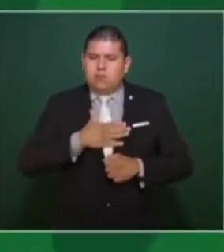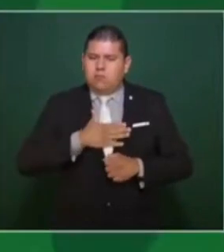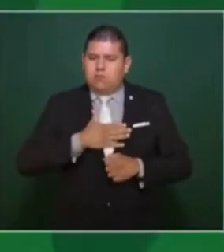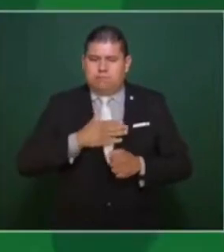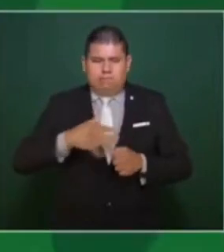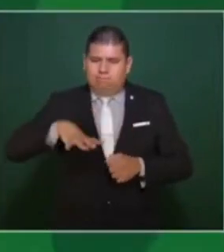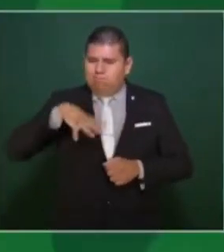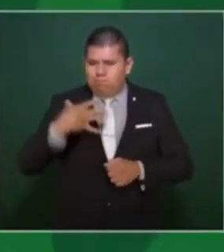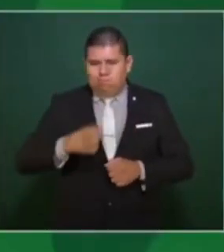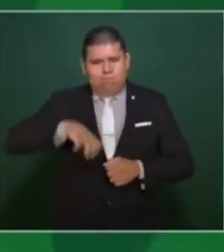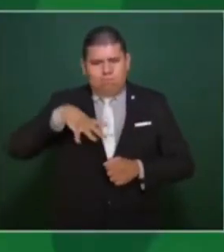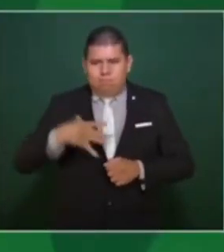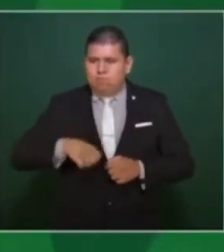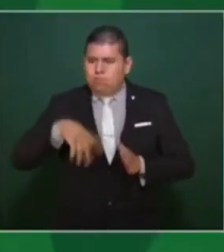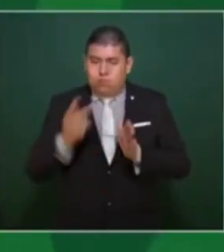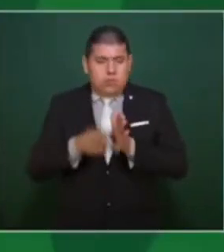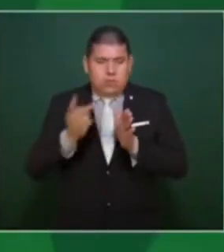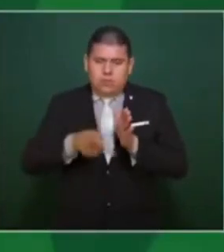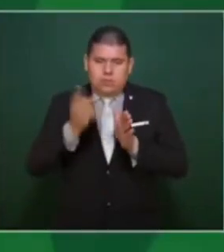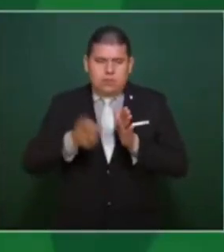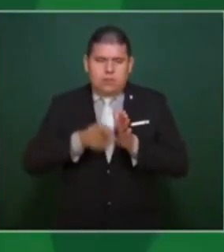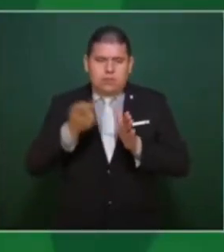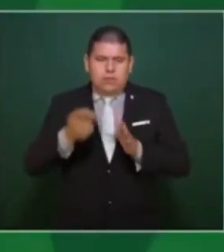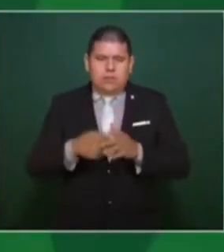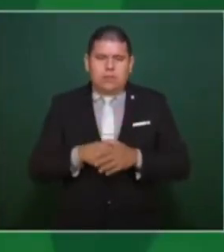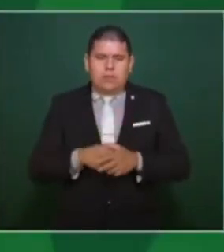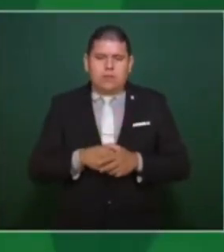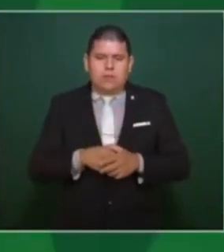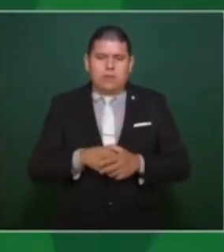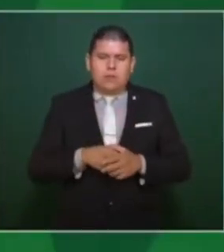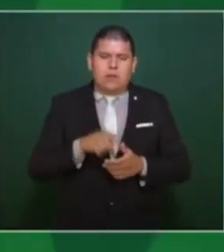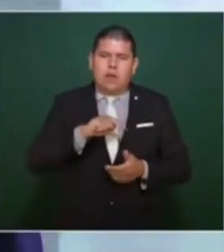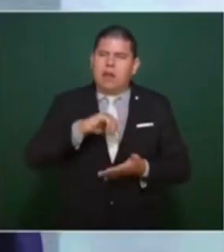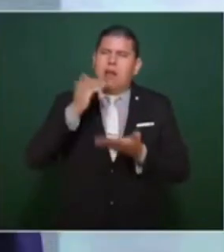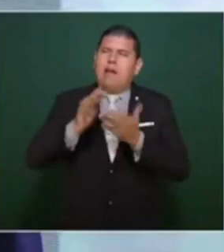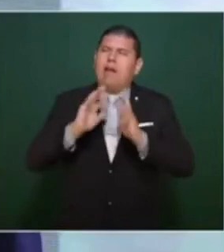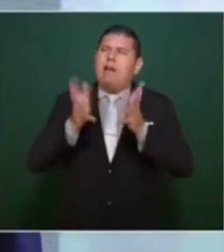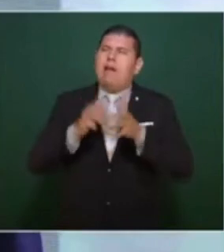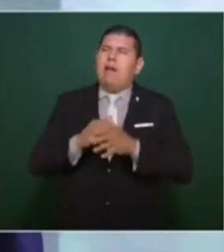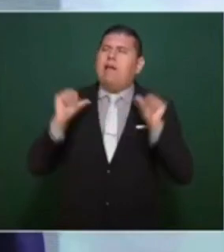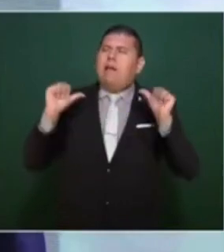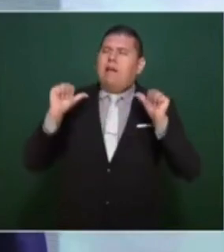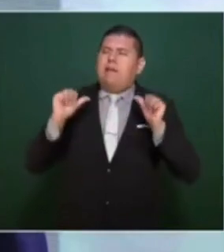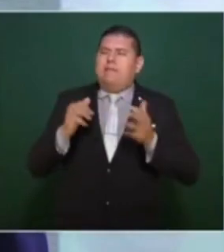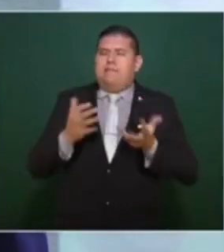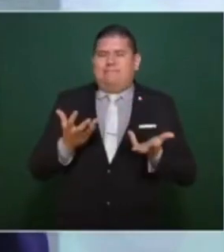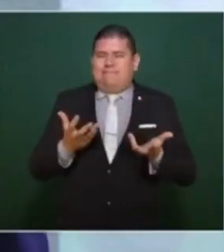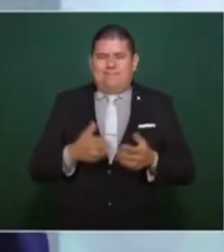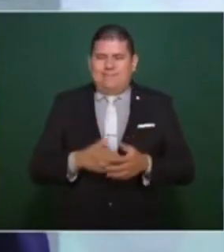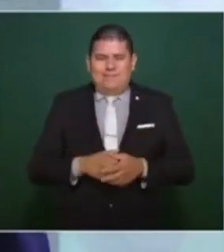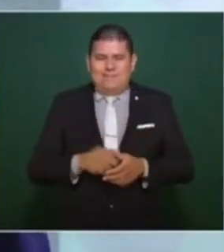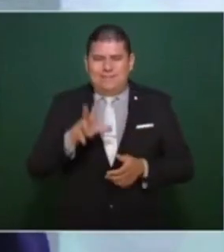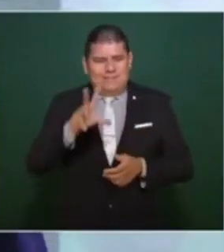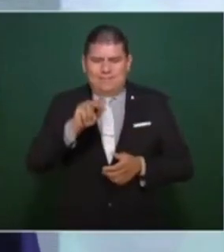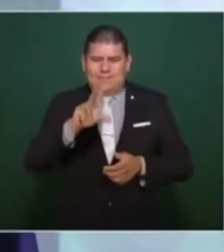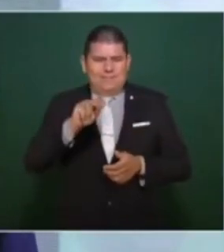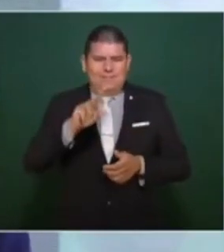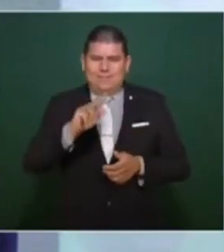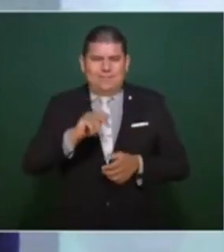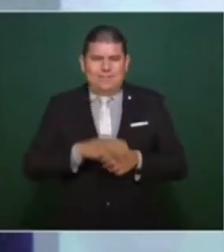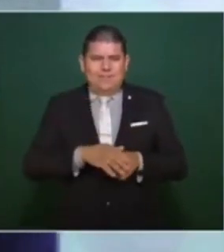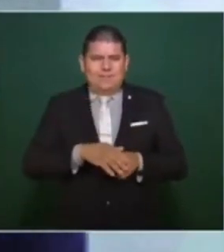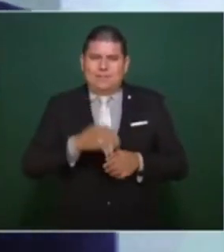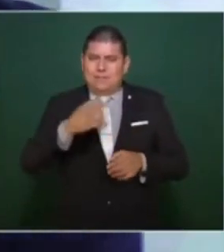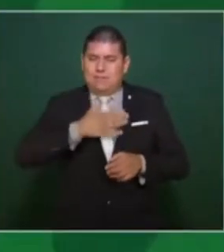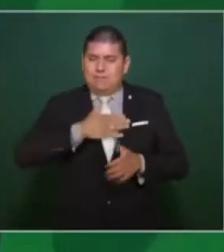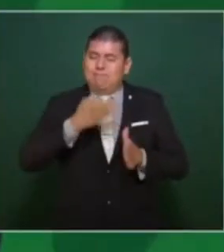perseverante y que no estén pensando que ya se va a acabar el sexenio. No, todavía me